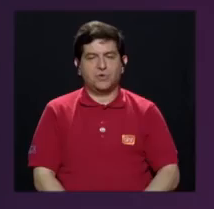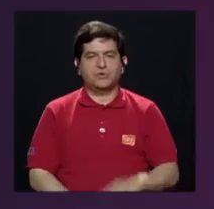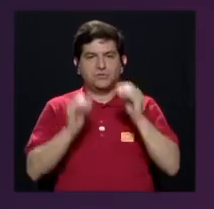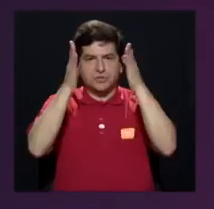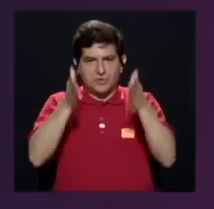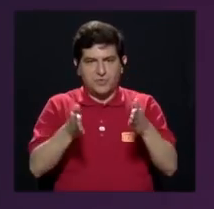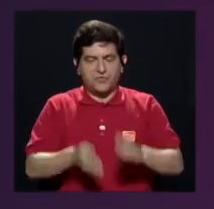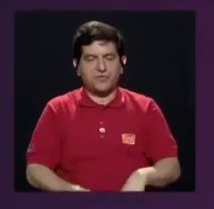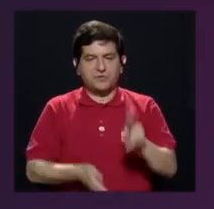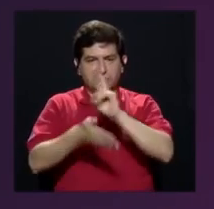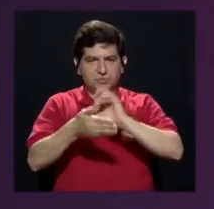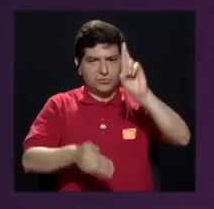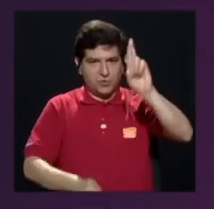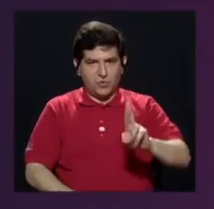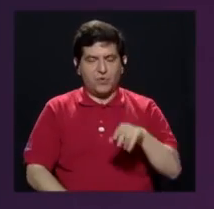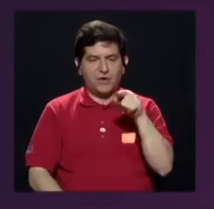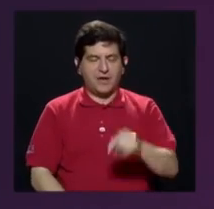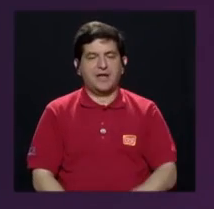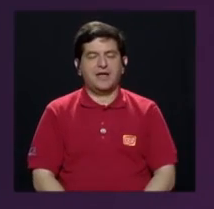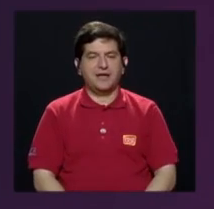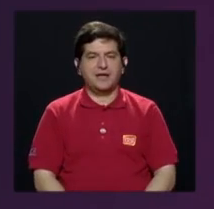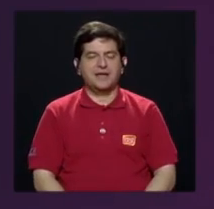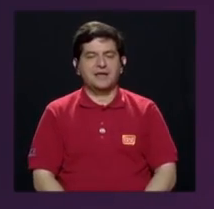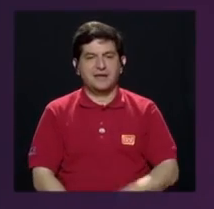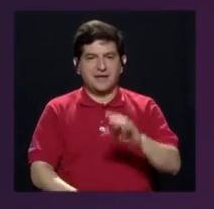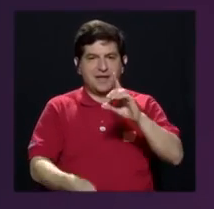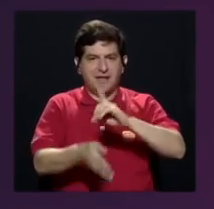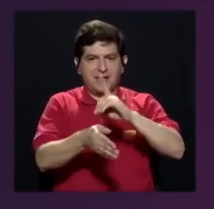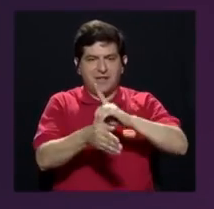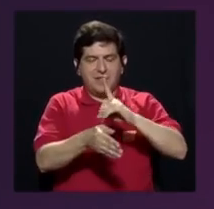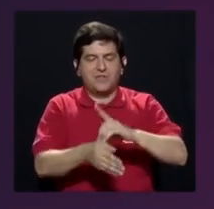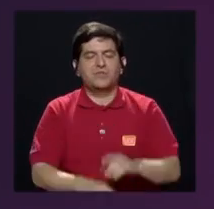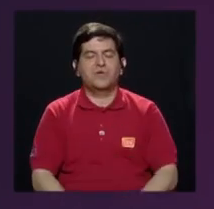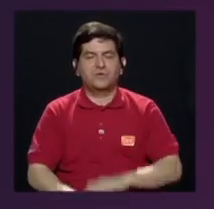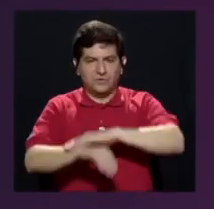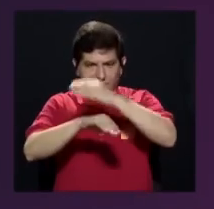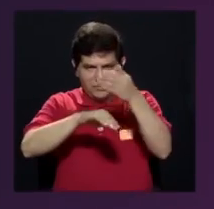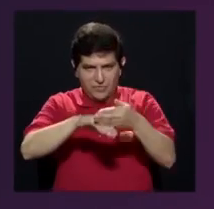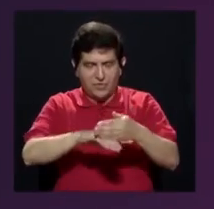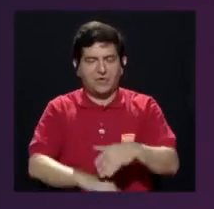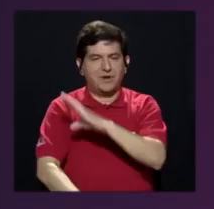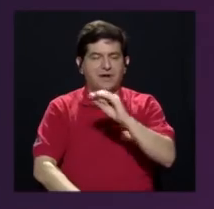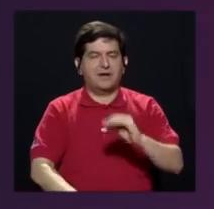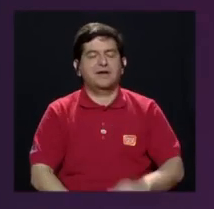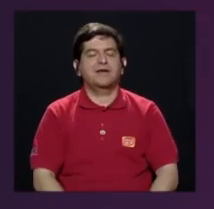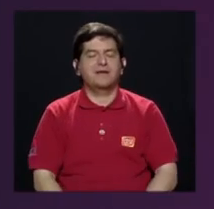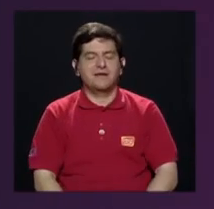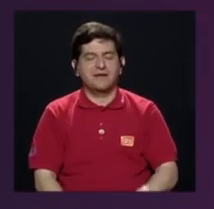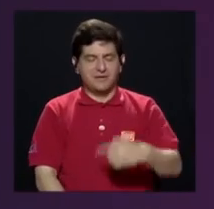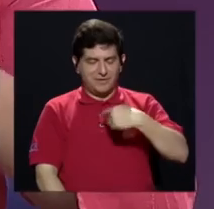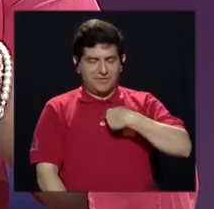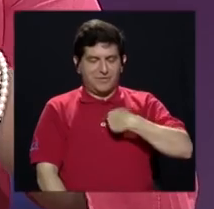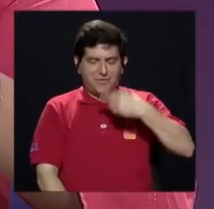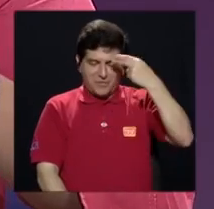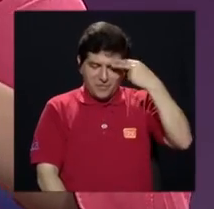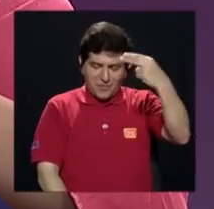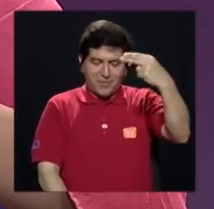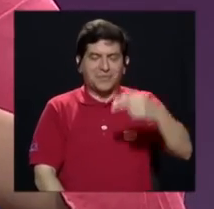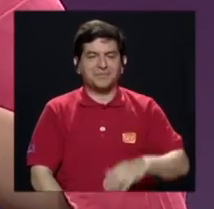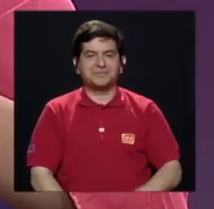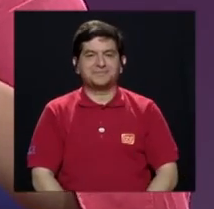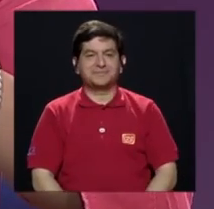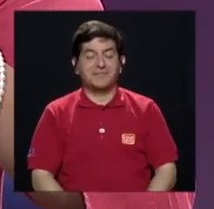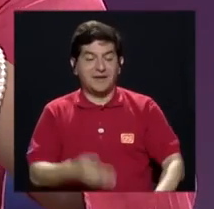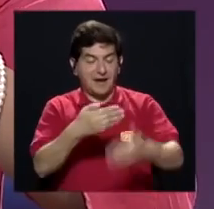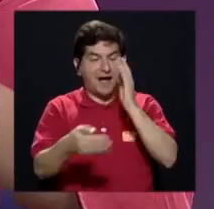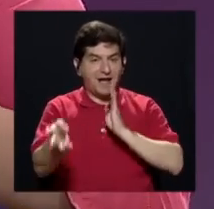sexóloga y obstetra doctora es un placer tener la caja muchas gracias por la invitación que el honor es mío bueno hace hace un